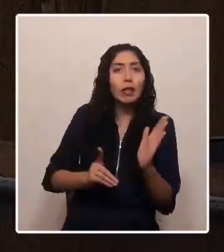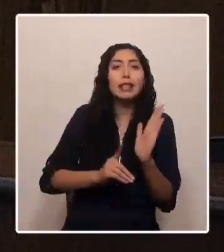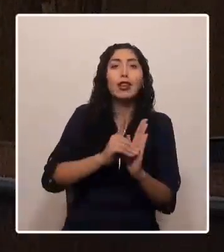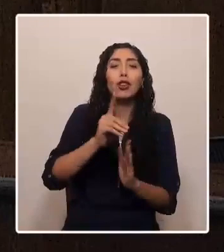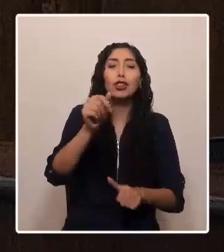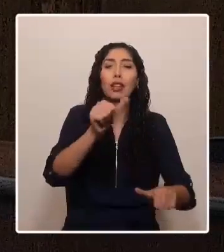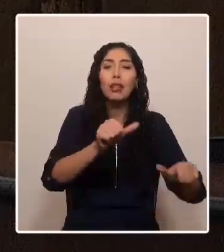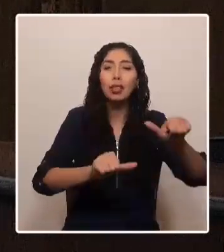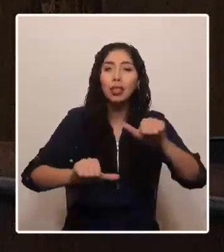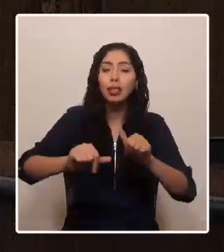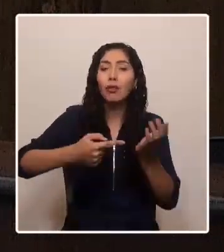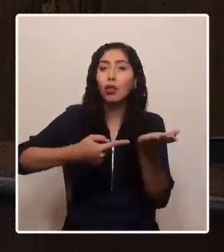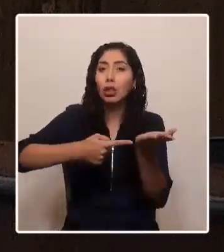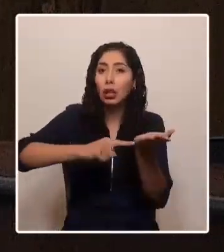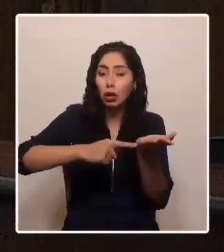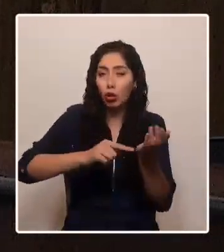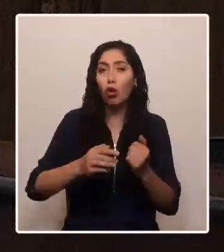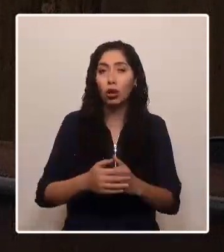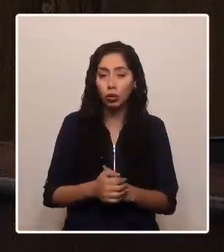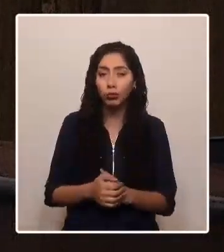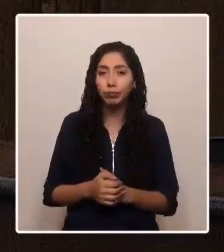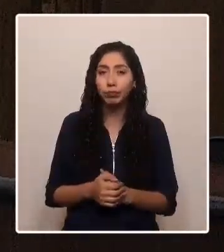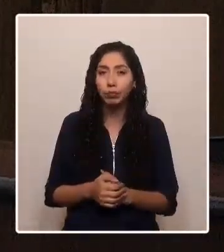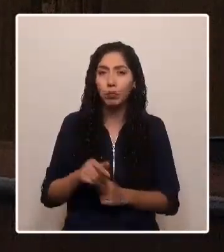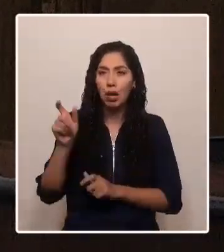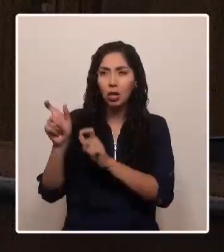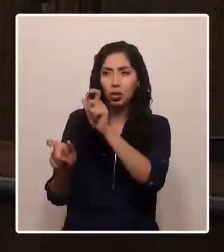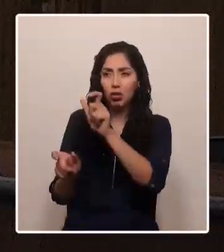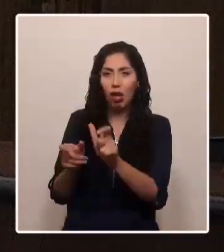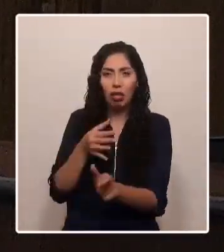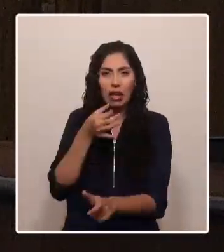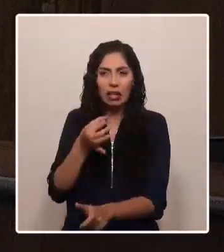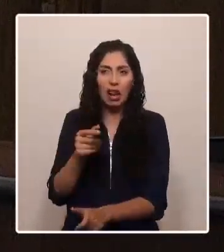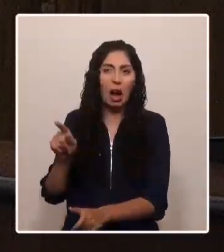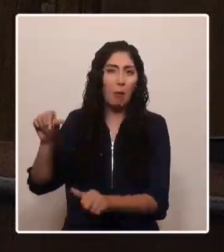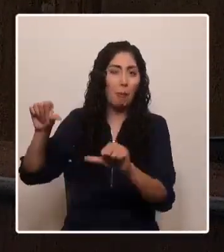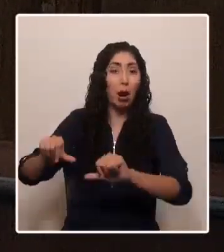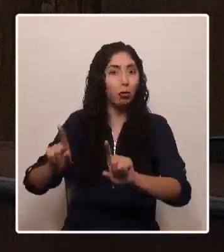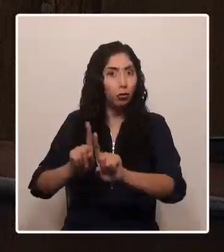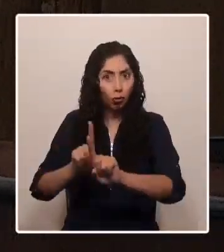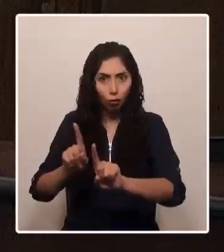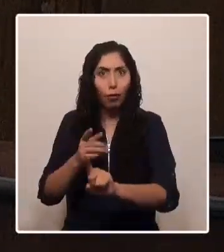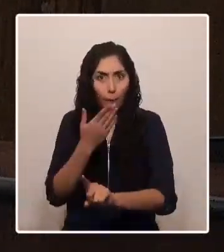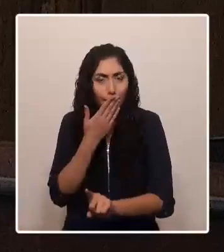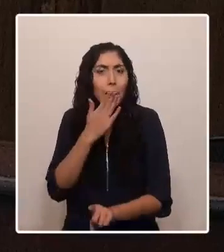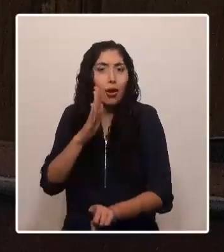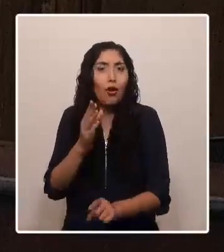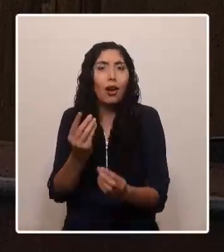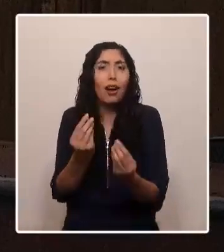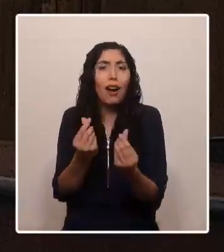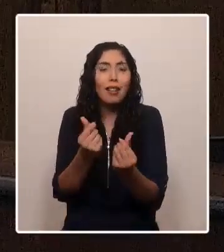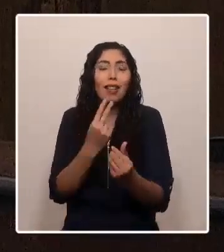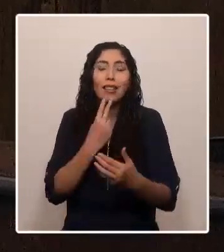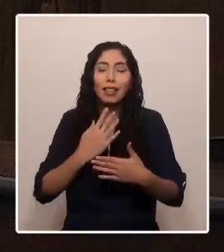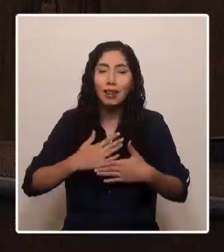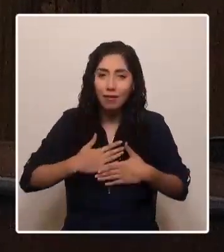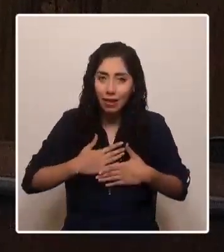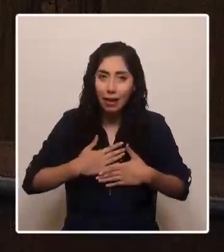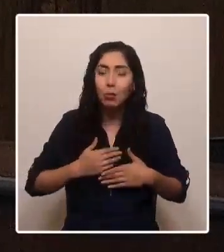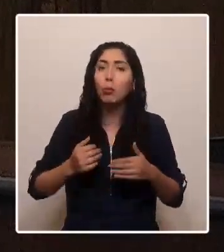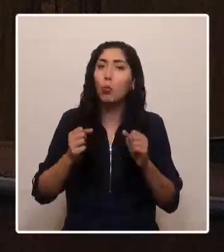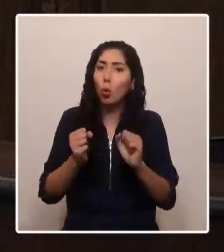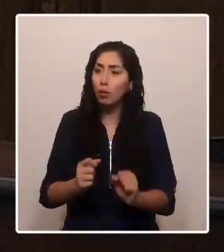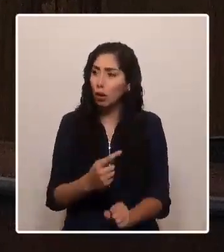científico-tecnológico. Nadie podría cuestionar que ha mejorado nuestra calidad de vida entregándonos la posibilidad de realizar acciones